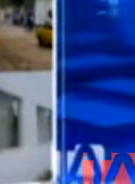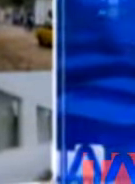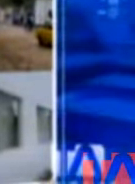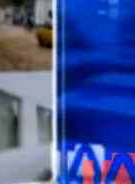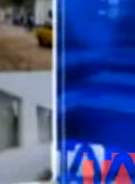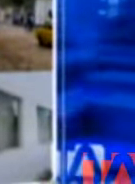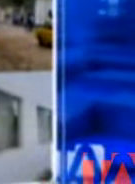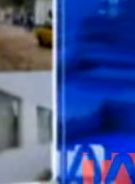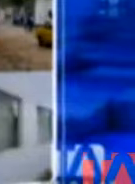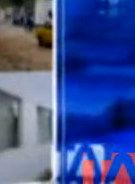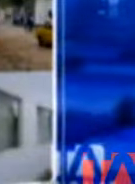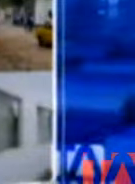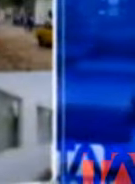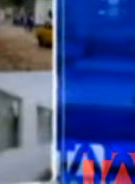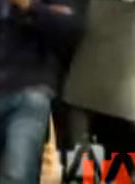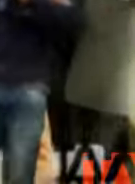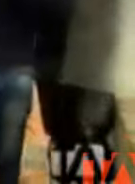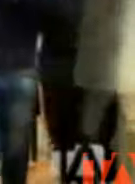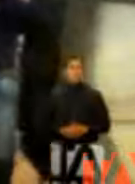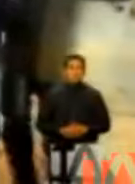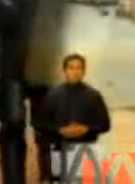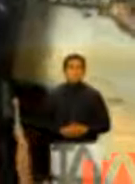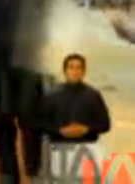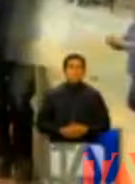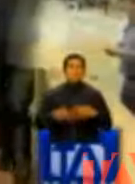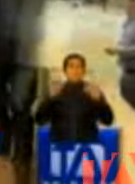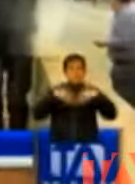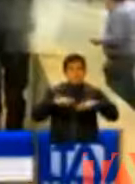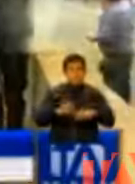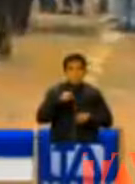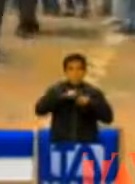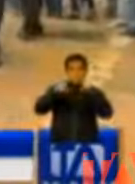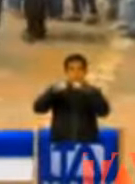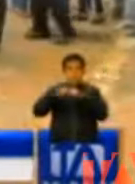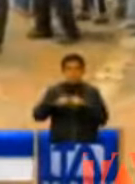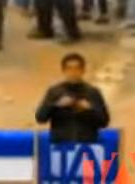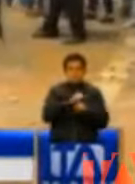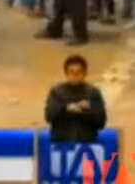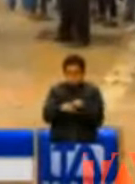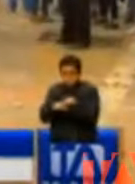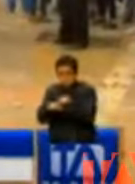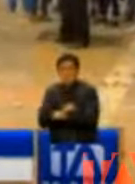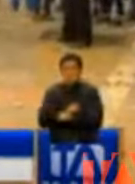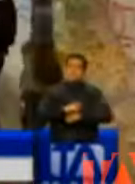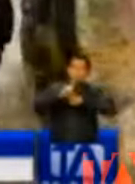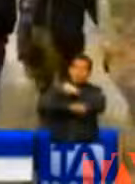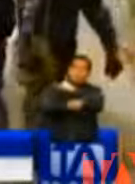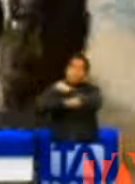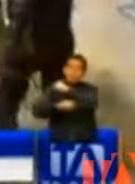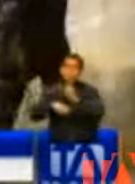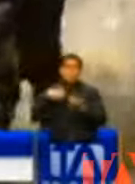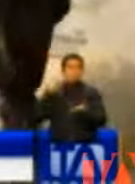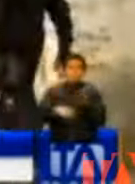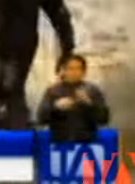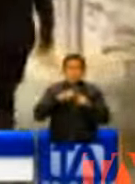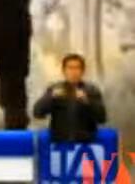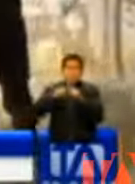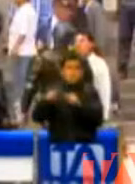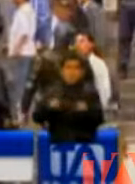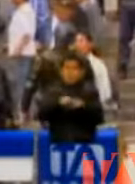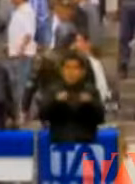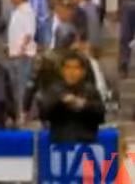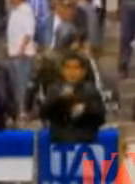se suspenden las clases en el Montúfar. Mientras los estudiantes detenidos seguramente serán sancionados igual que sus compañeros que